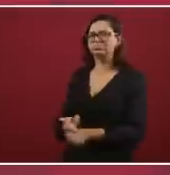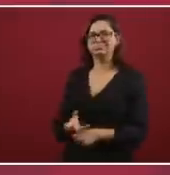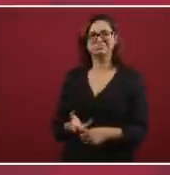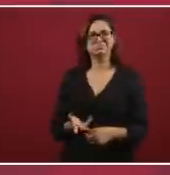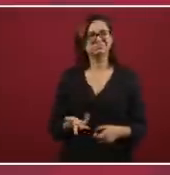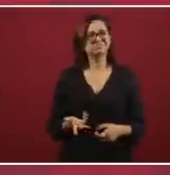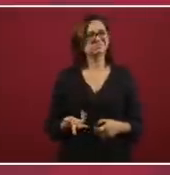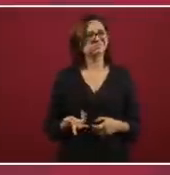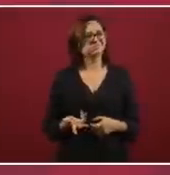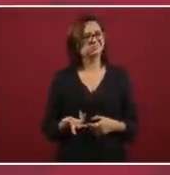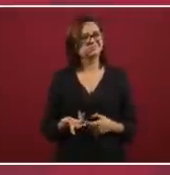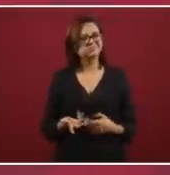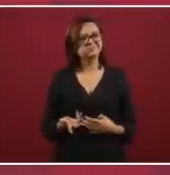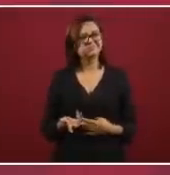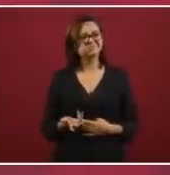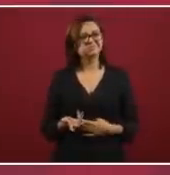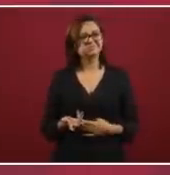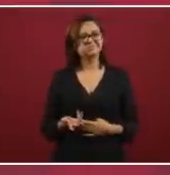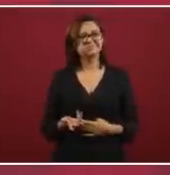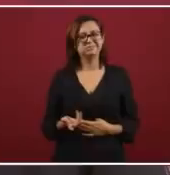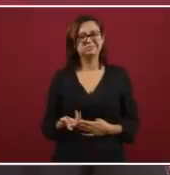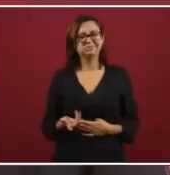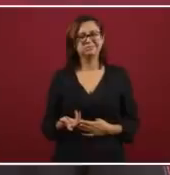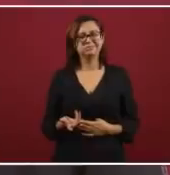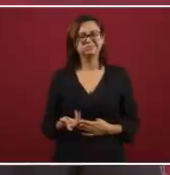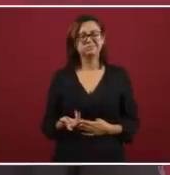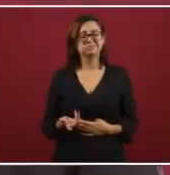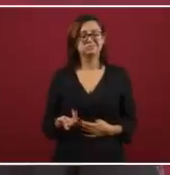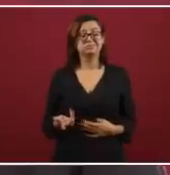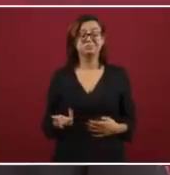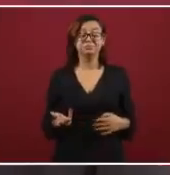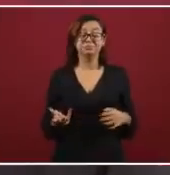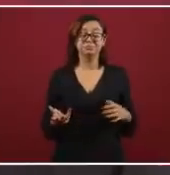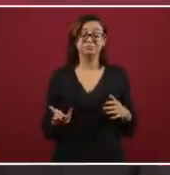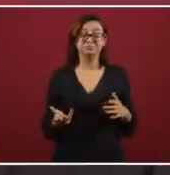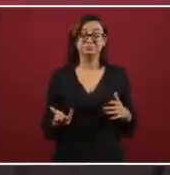Suponiendo que se llamara este organismo